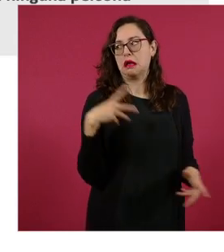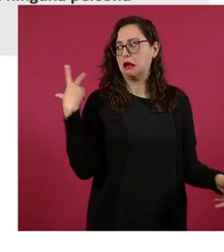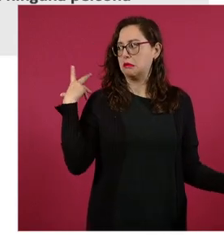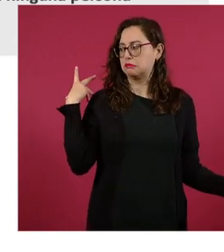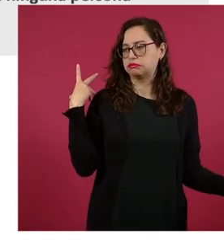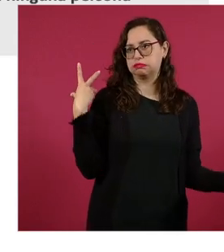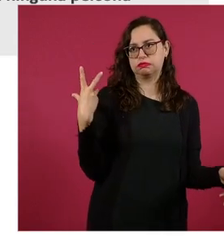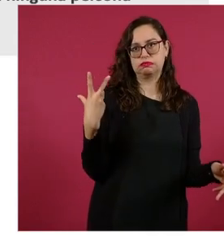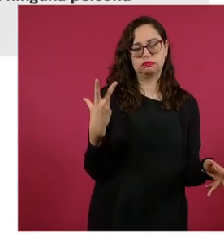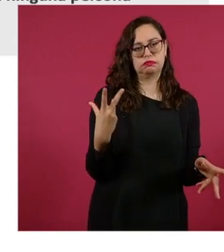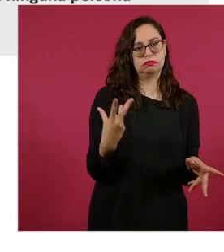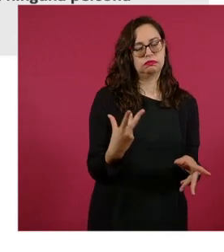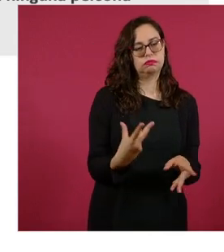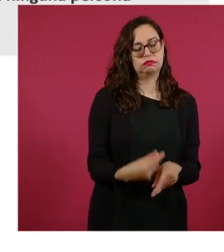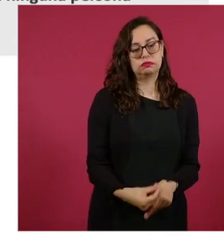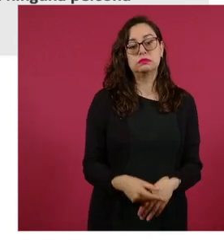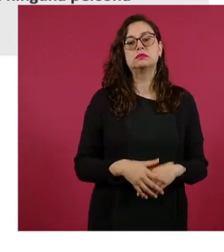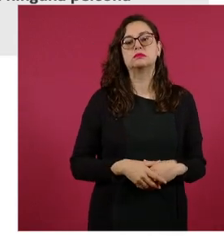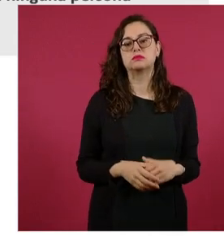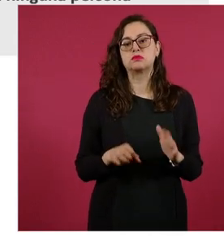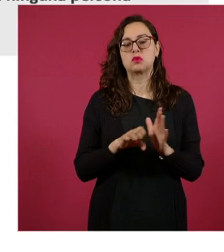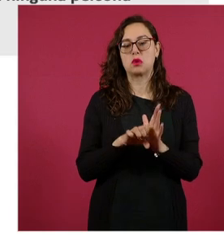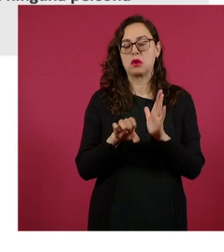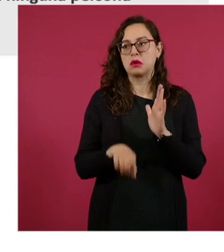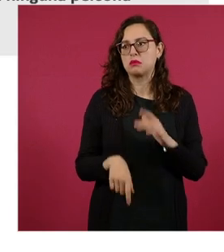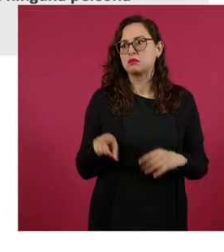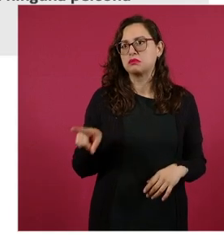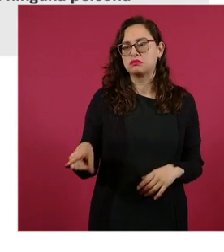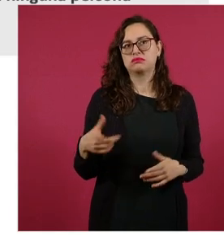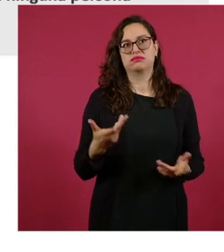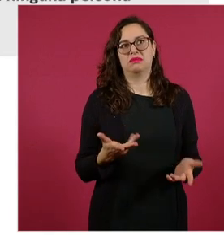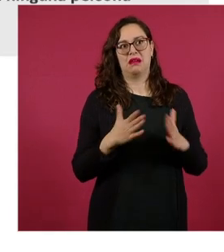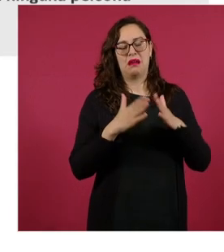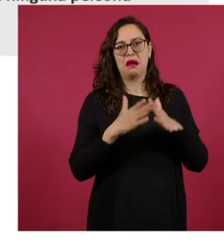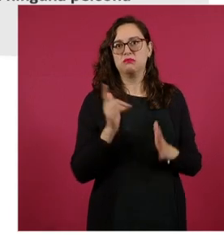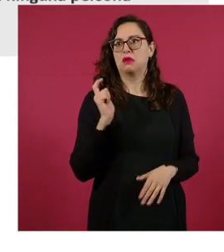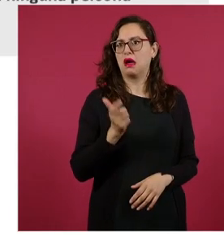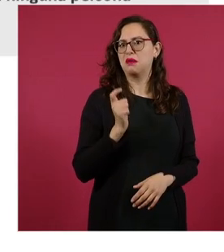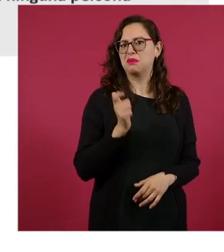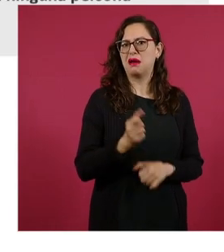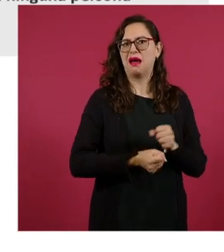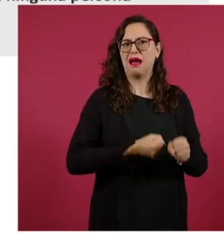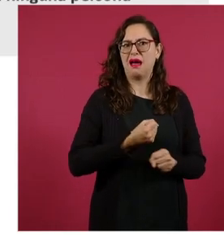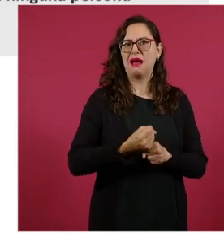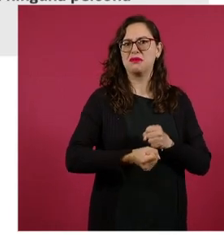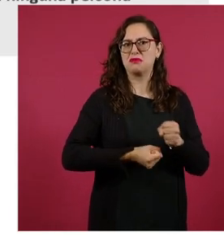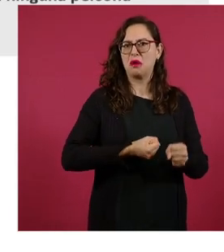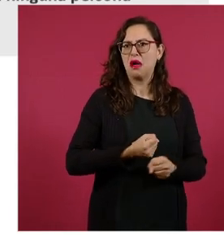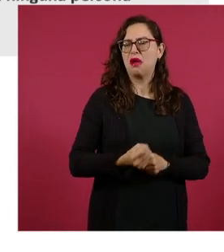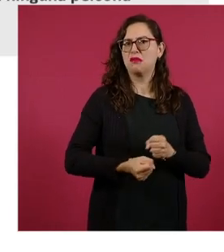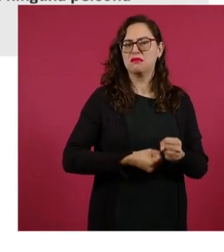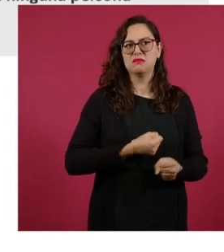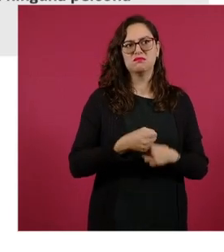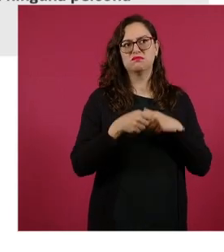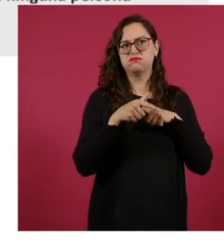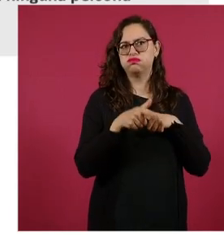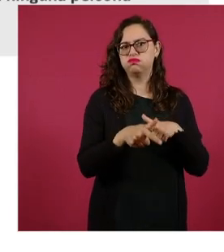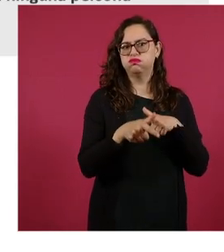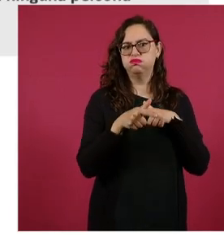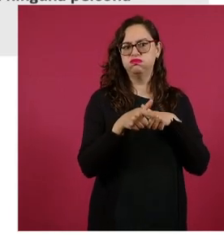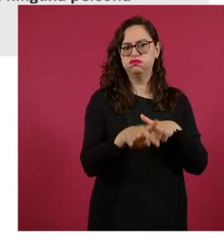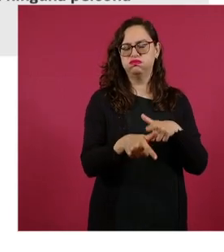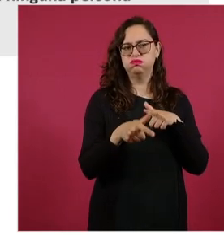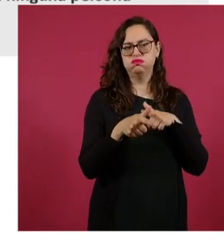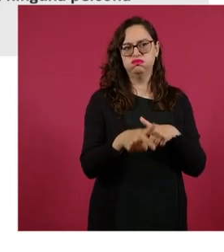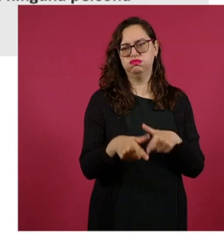quejas de las personas sobre deudas impagables, desalojos de vivienda, porque el Infonavit tenía otras características. Les